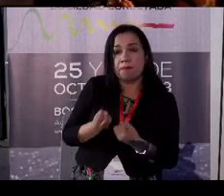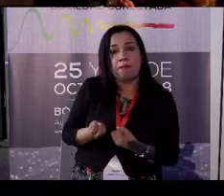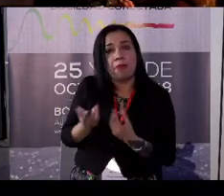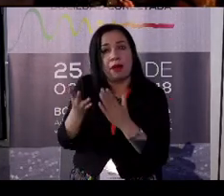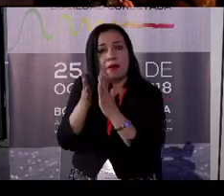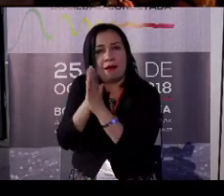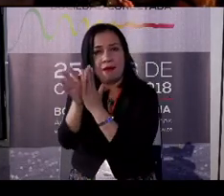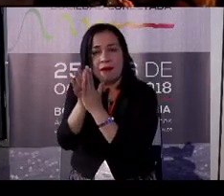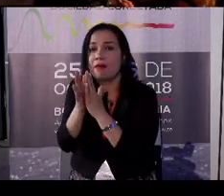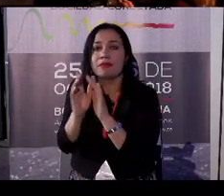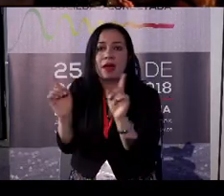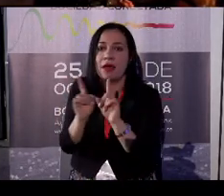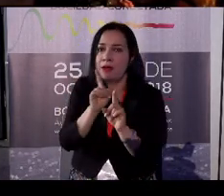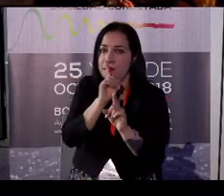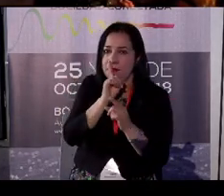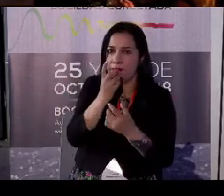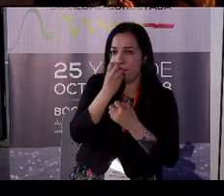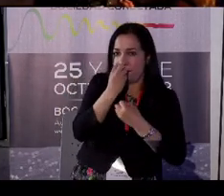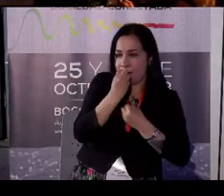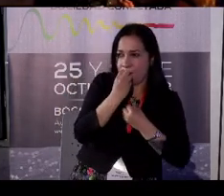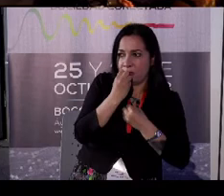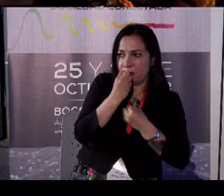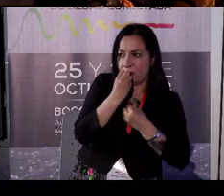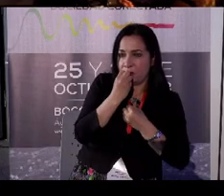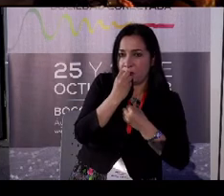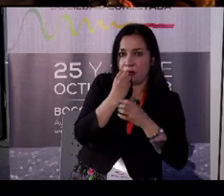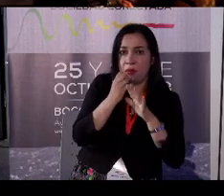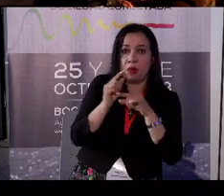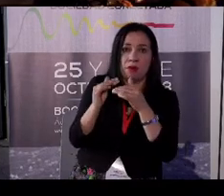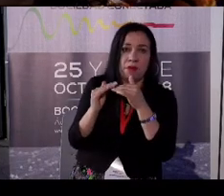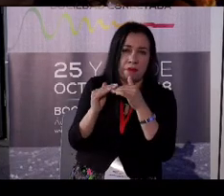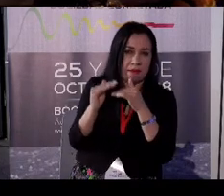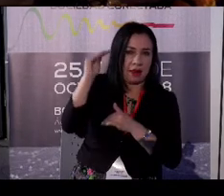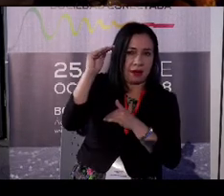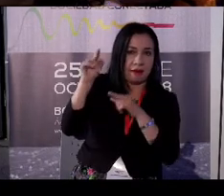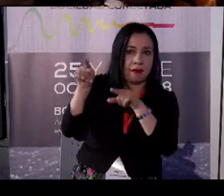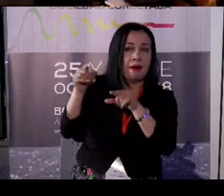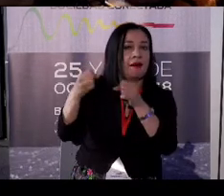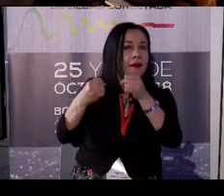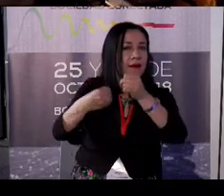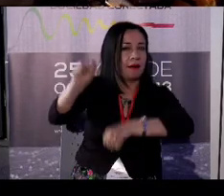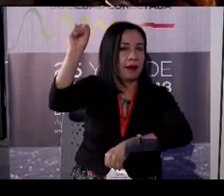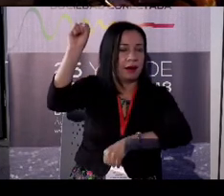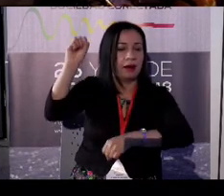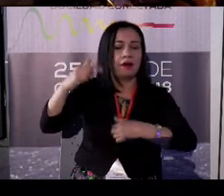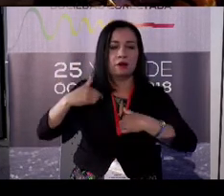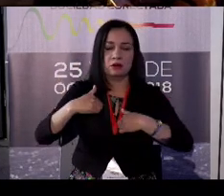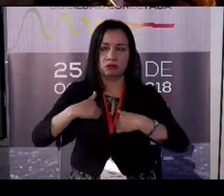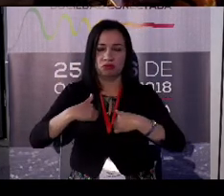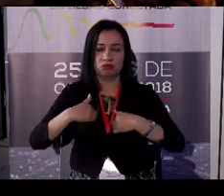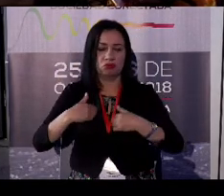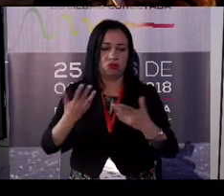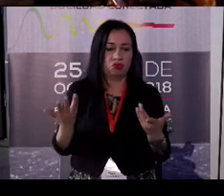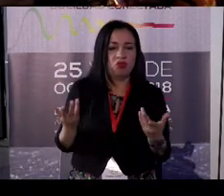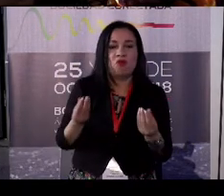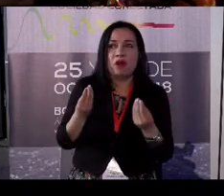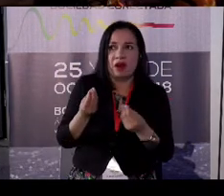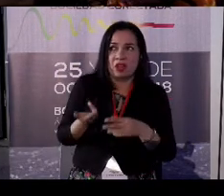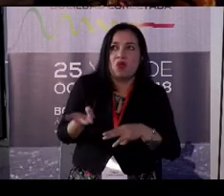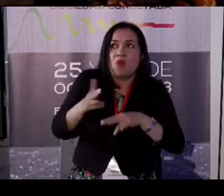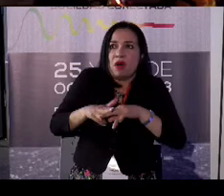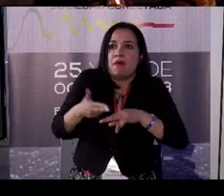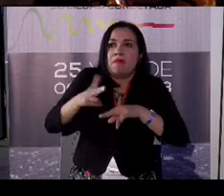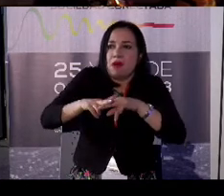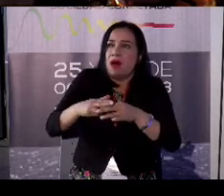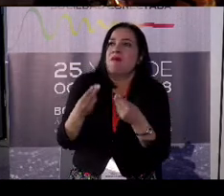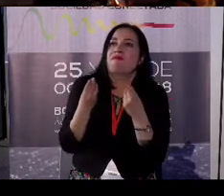fuera un poquito más arriba, su valor, y se la gana, entonces usted dice, ¿yo para qué ofrecí más